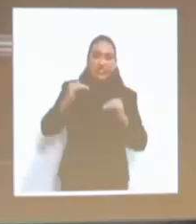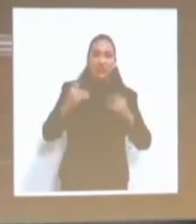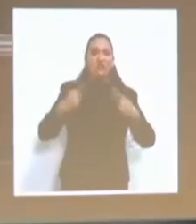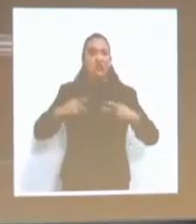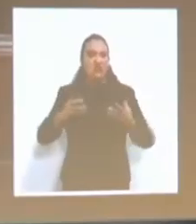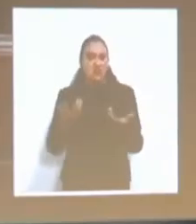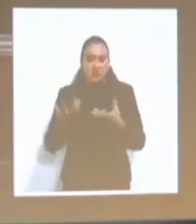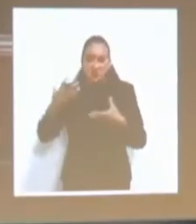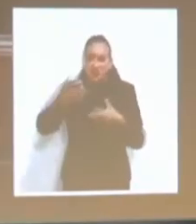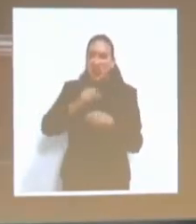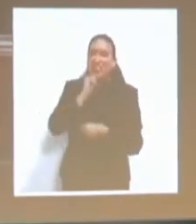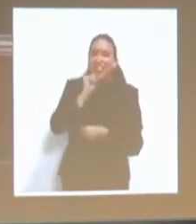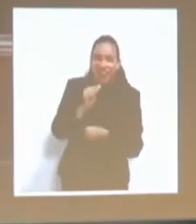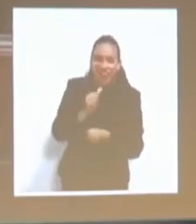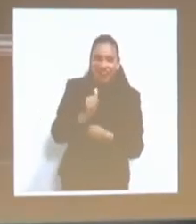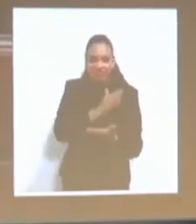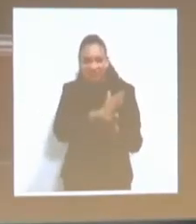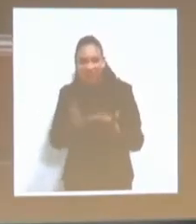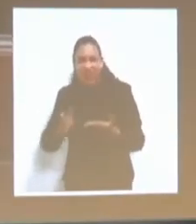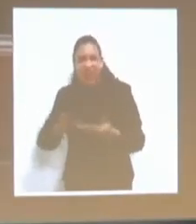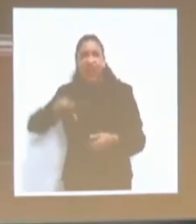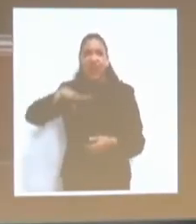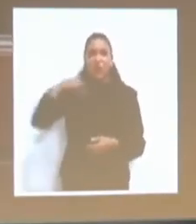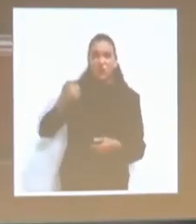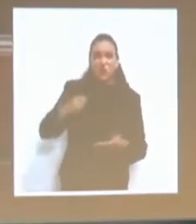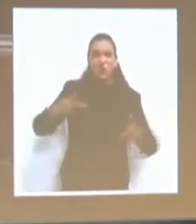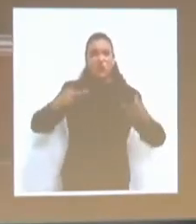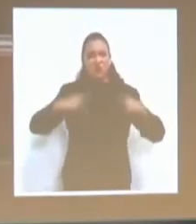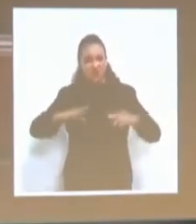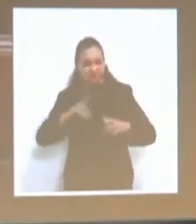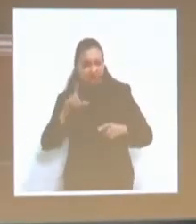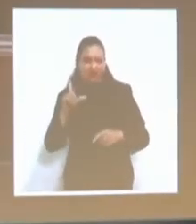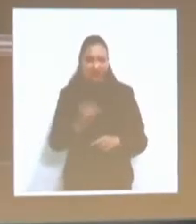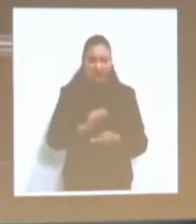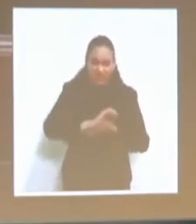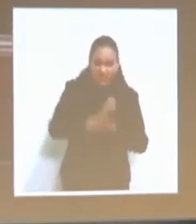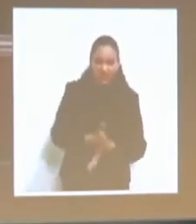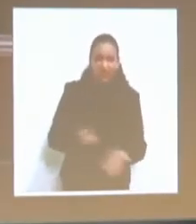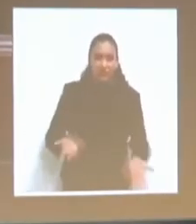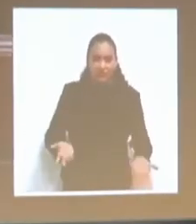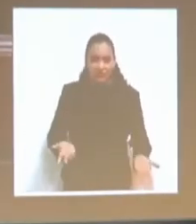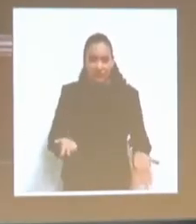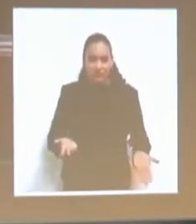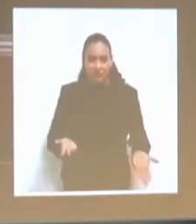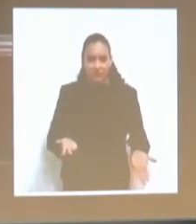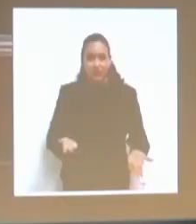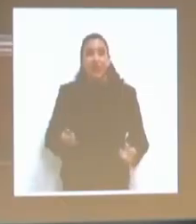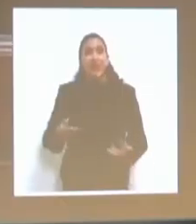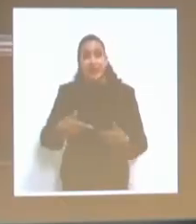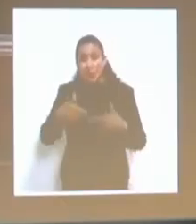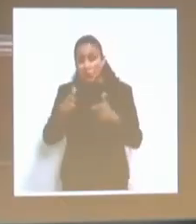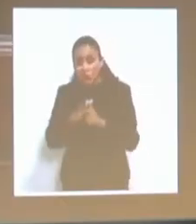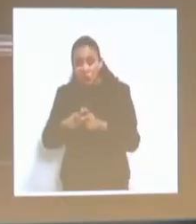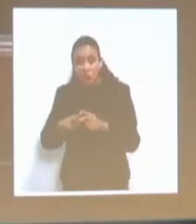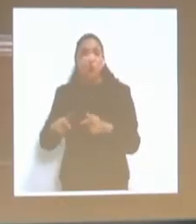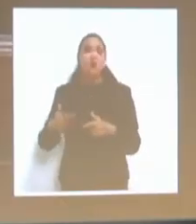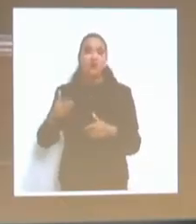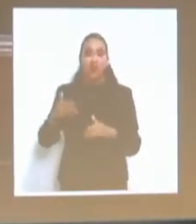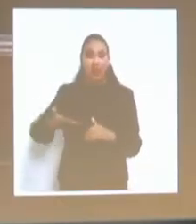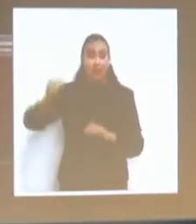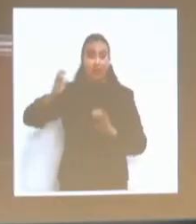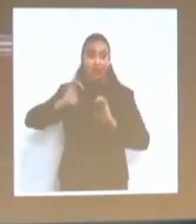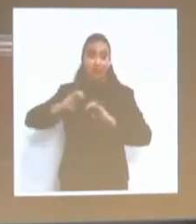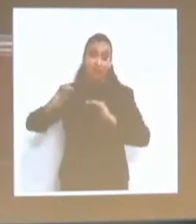motivar que llegar al 2030 con un candidato fuerte, pero también lo hemos dicho varias veces, mantener un